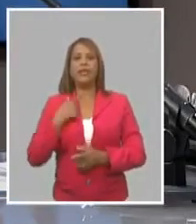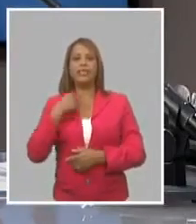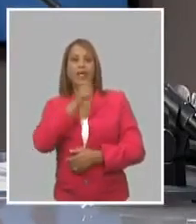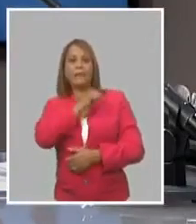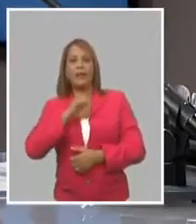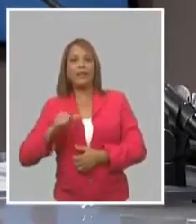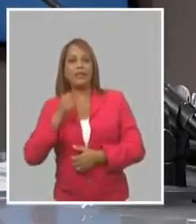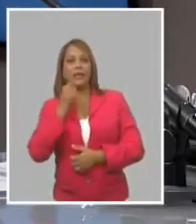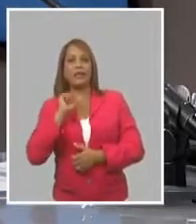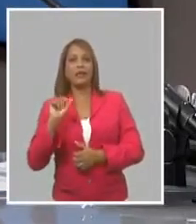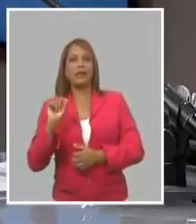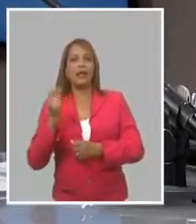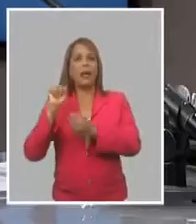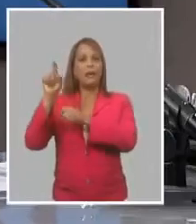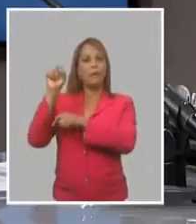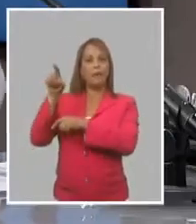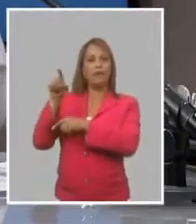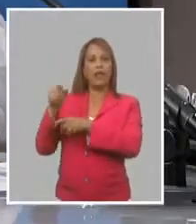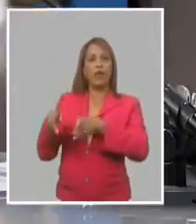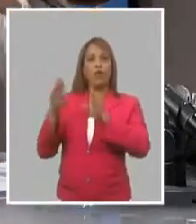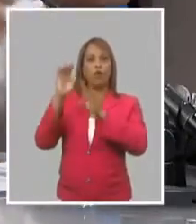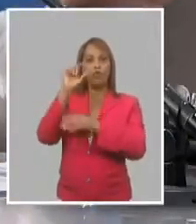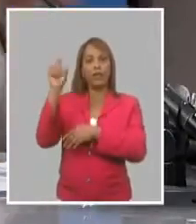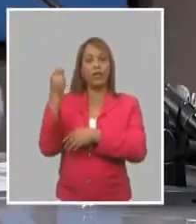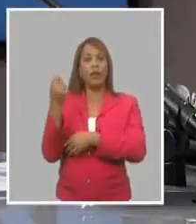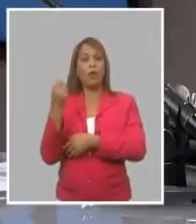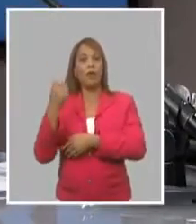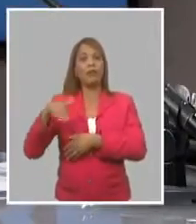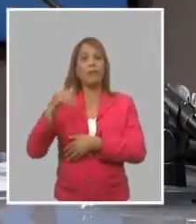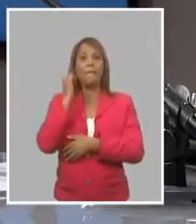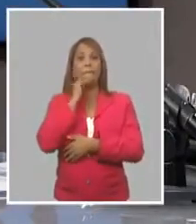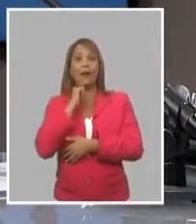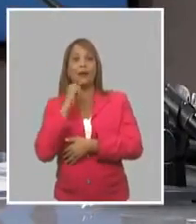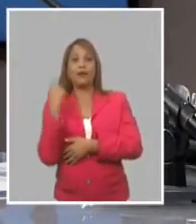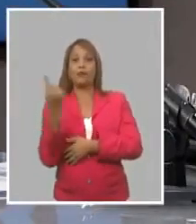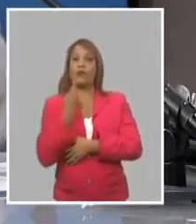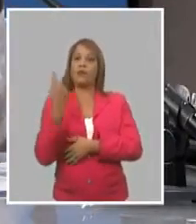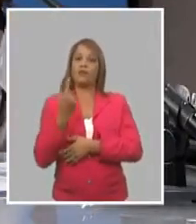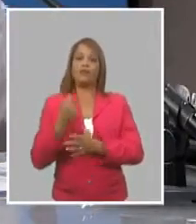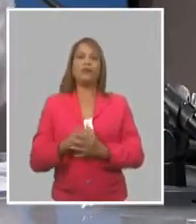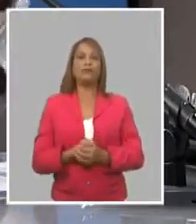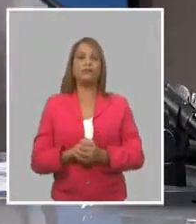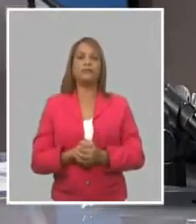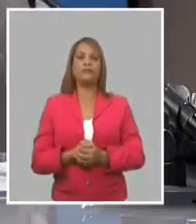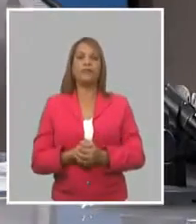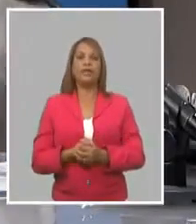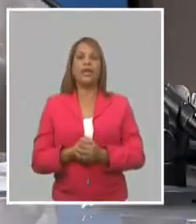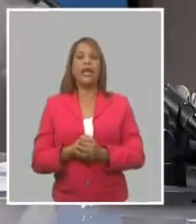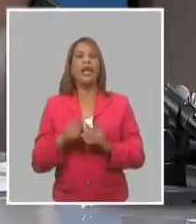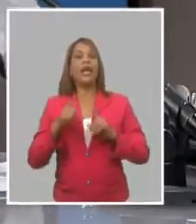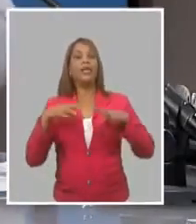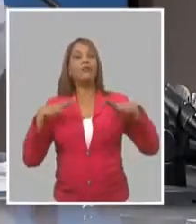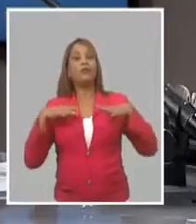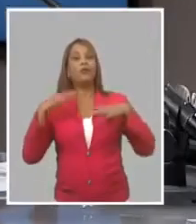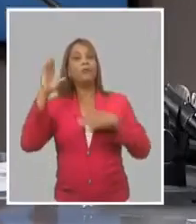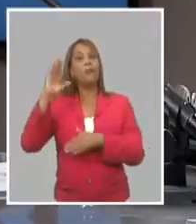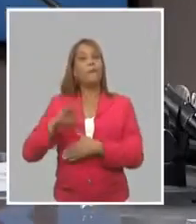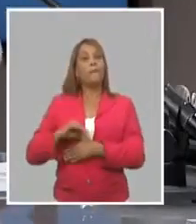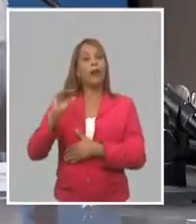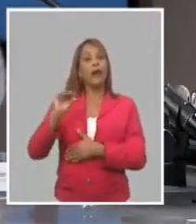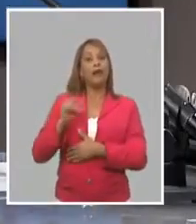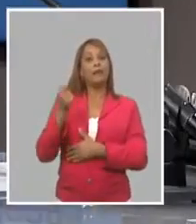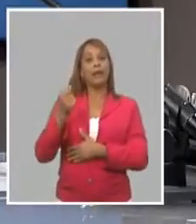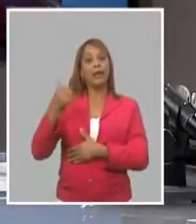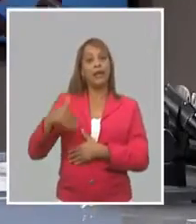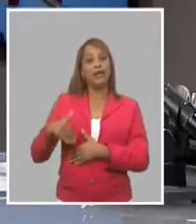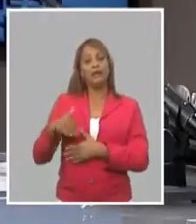hagas una devaluación, la cerveza importada de un hotel le cuesta 3 veces más que una nacional. Y entonces el turismo empezaría a bajar el costo de